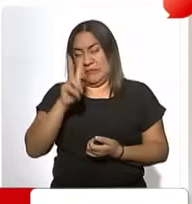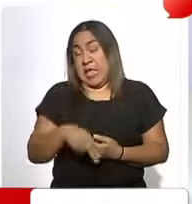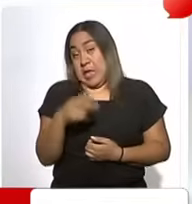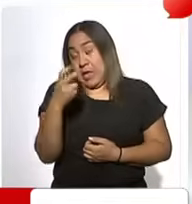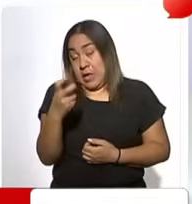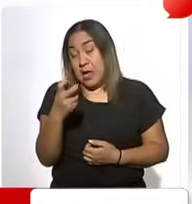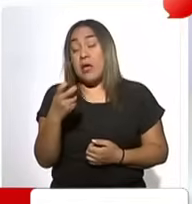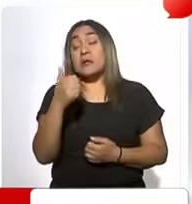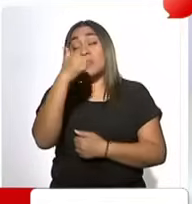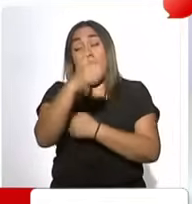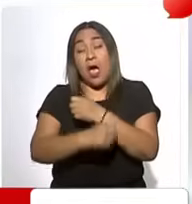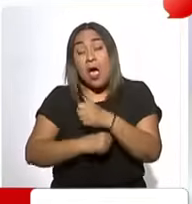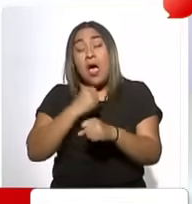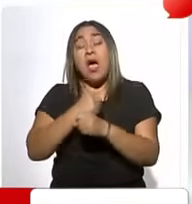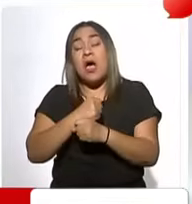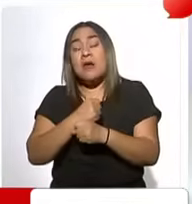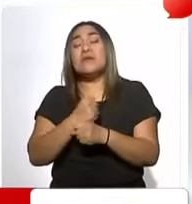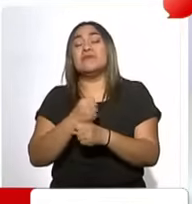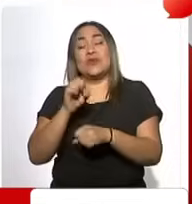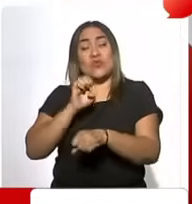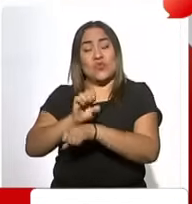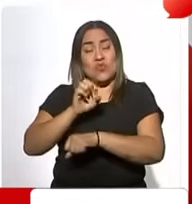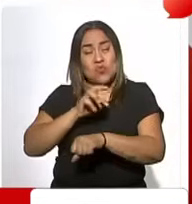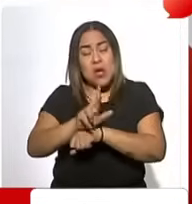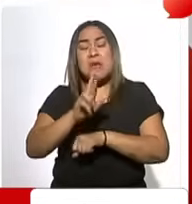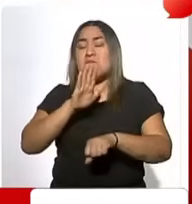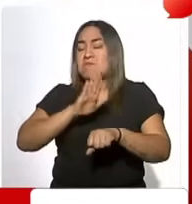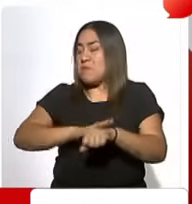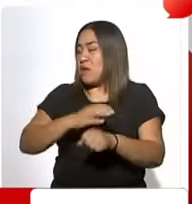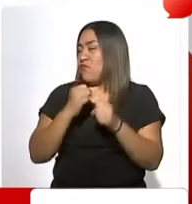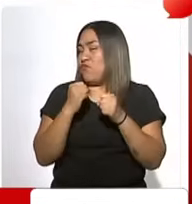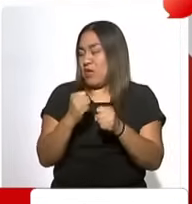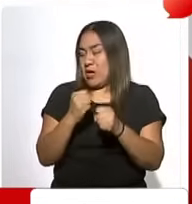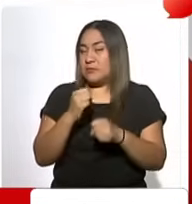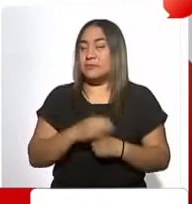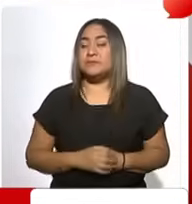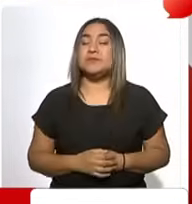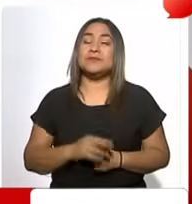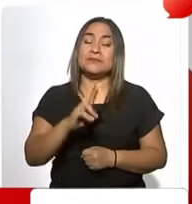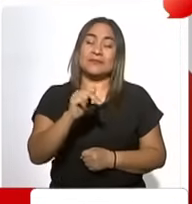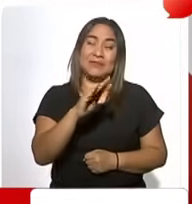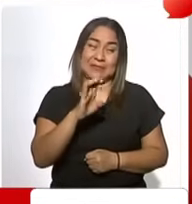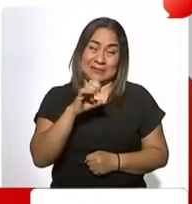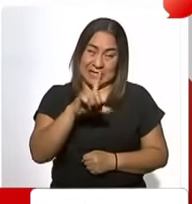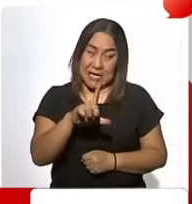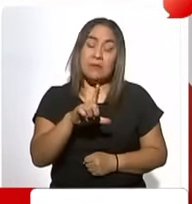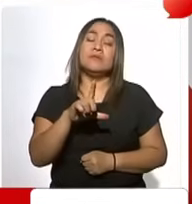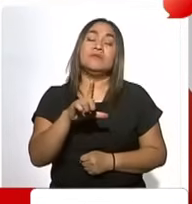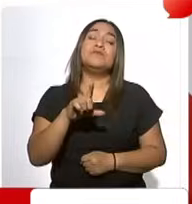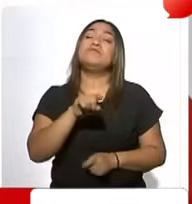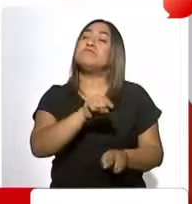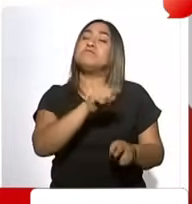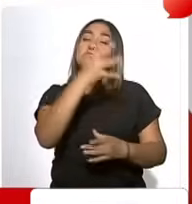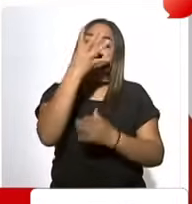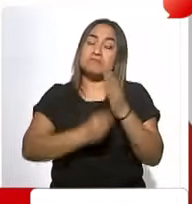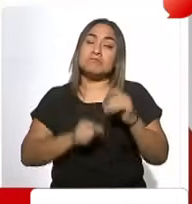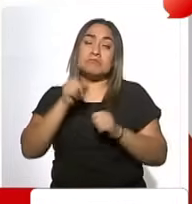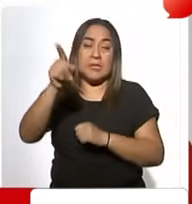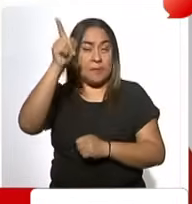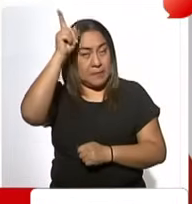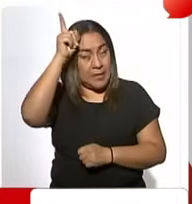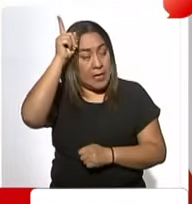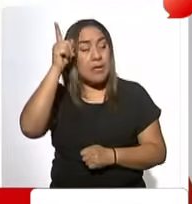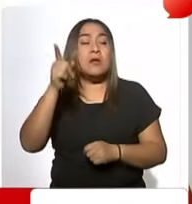logrado que 6 años la guerra judicial en el Ecuador se profundice Rafael correa esil político en Bélgica nosotros tenemos